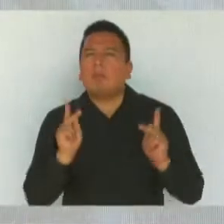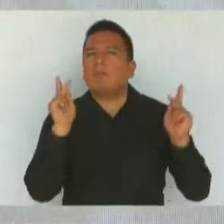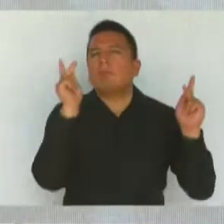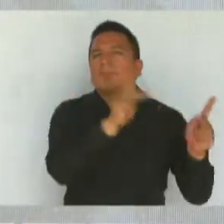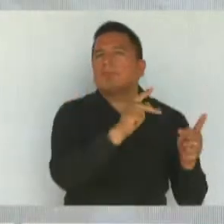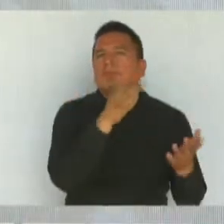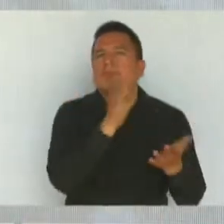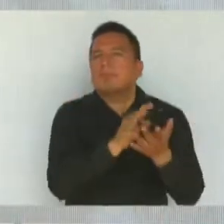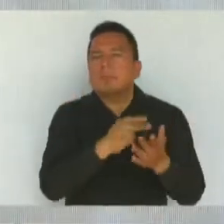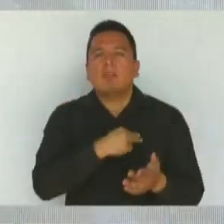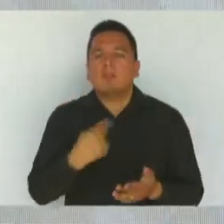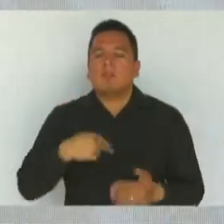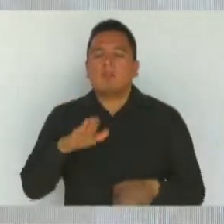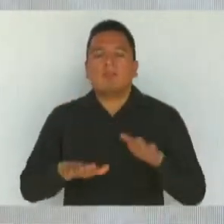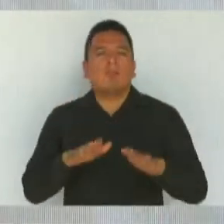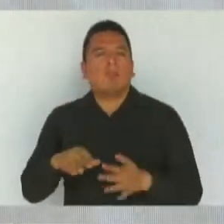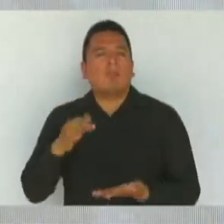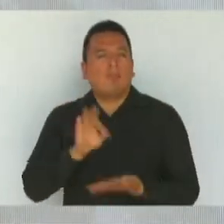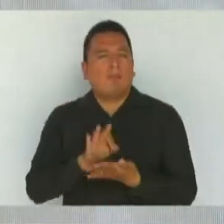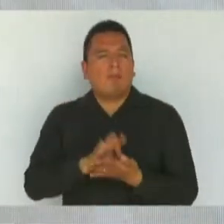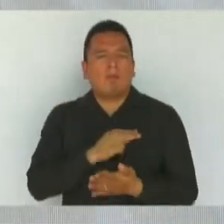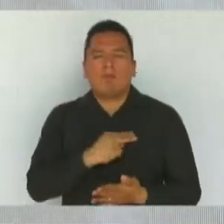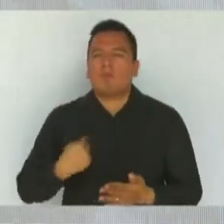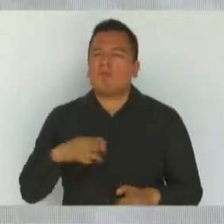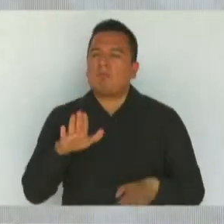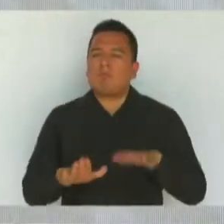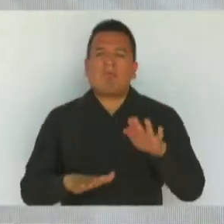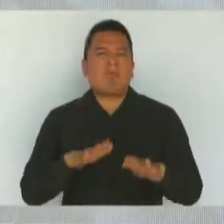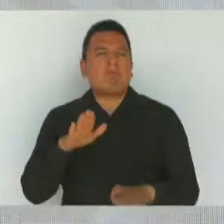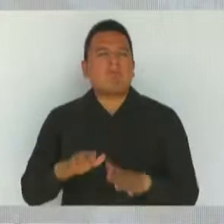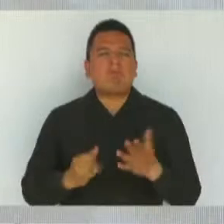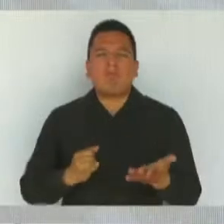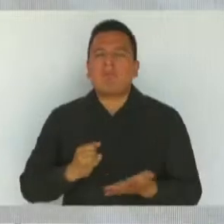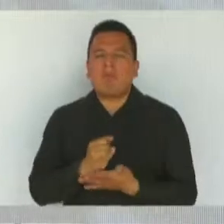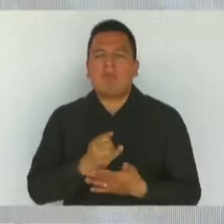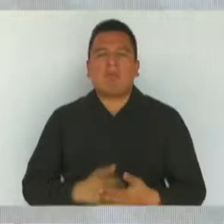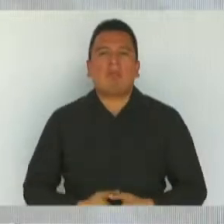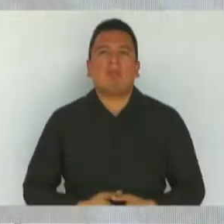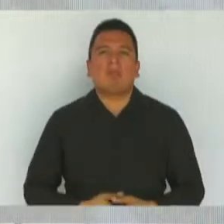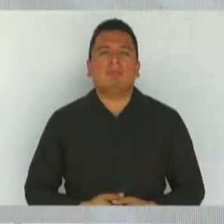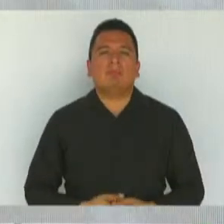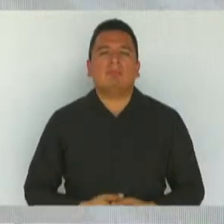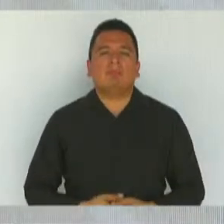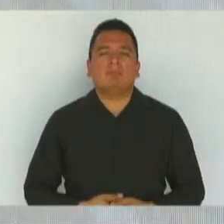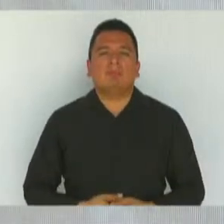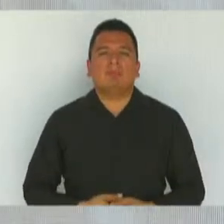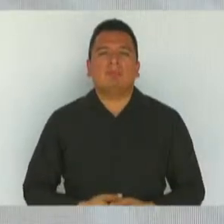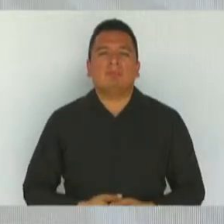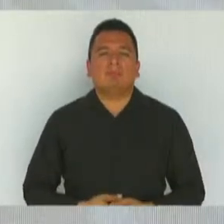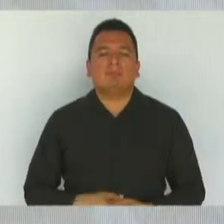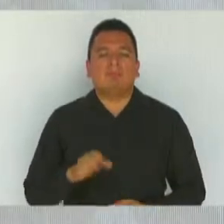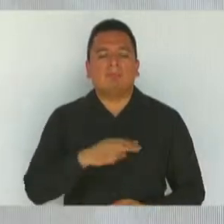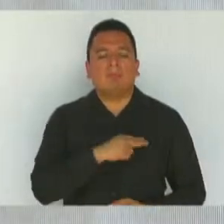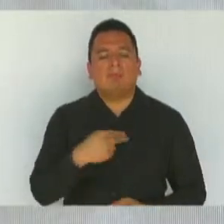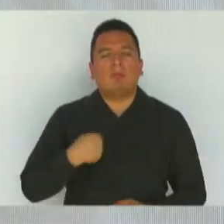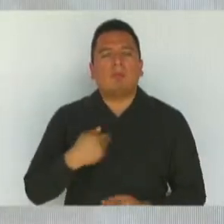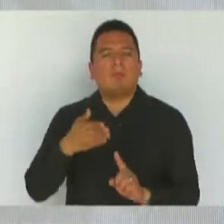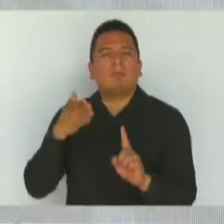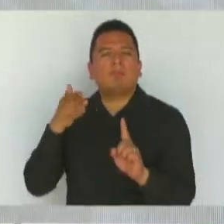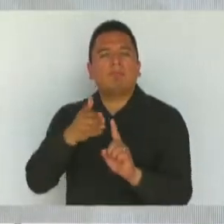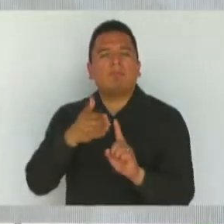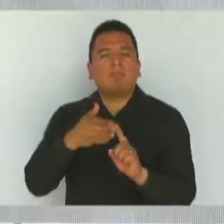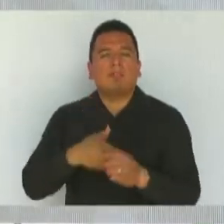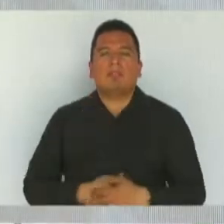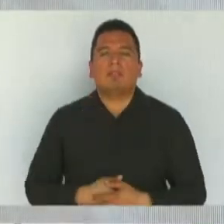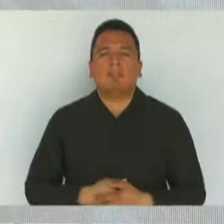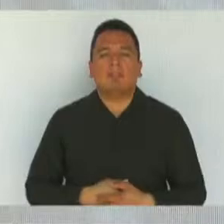tener pies de plomo para tomar las decisiones que esperaron durante tanto tiempo y hacerlo con un solo corazón.